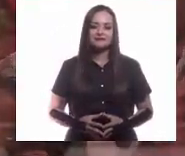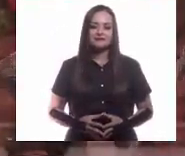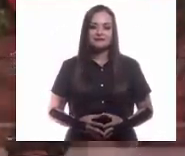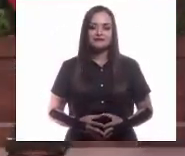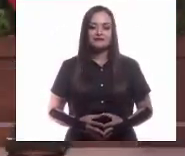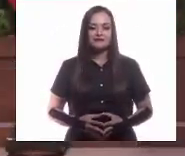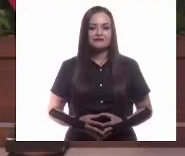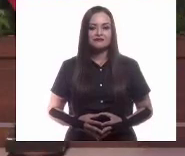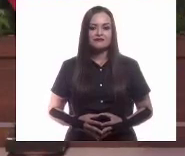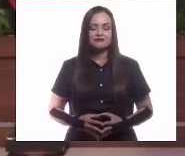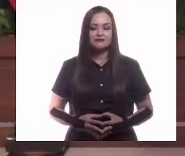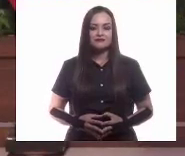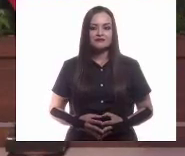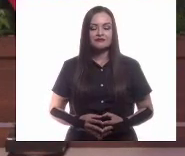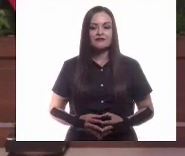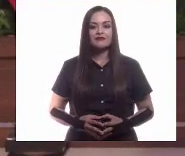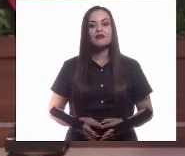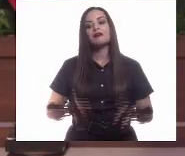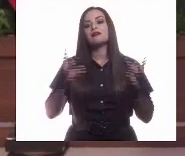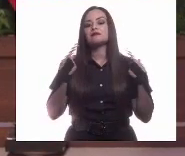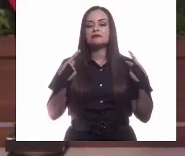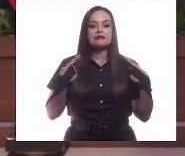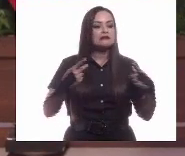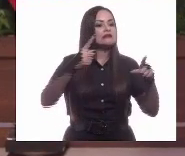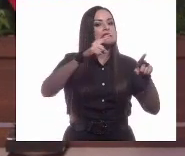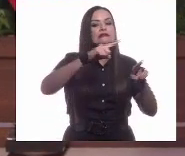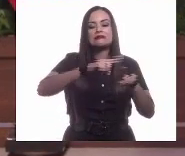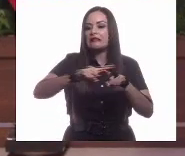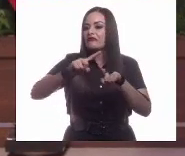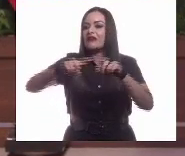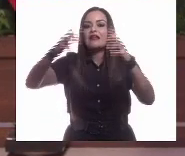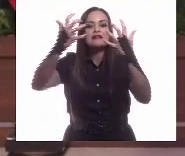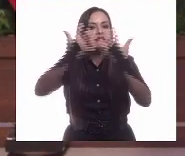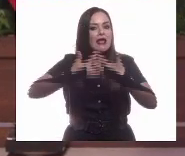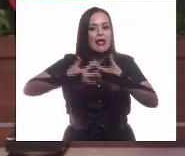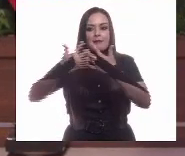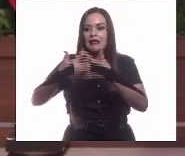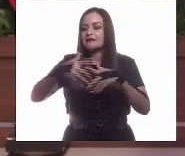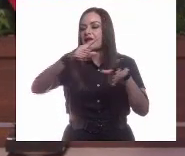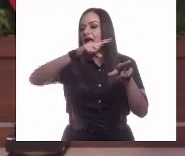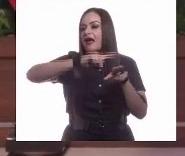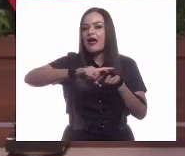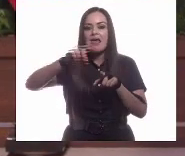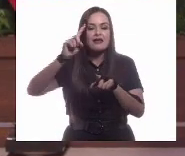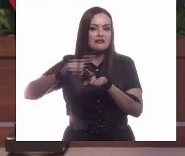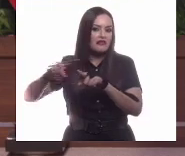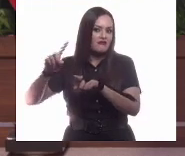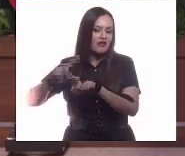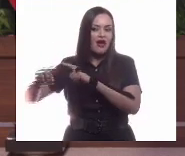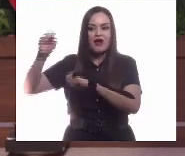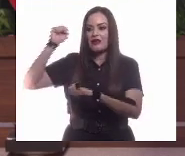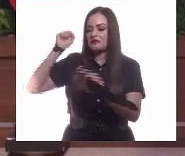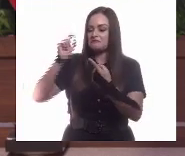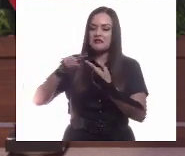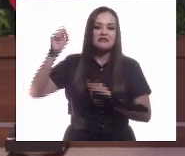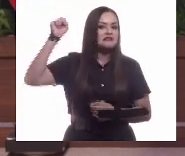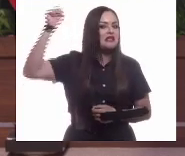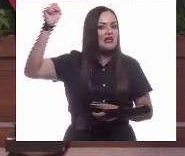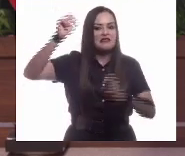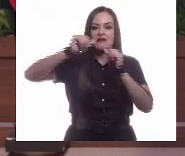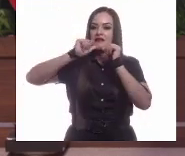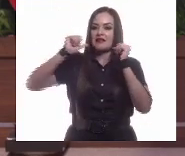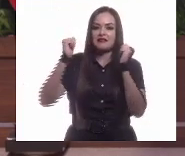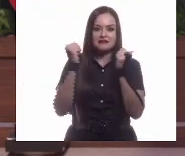A las diversas representaciones de organismos empresariales, camarales, sindicales,